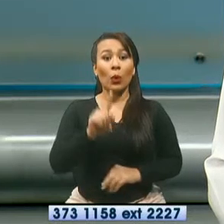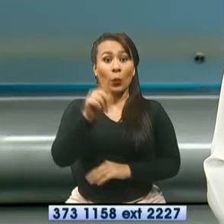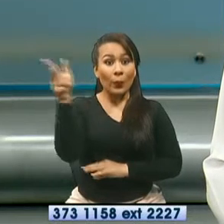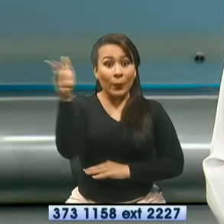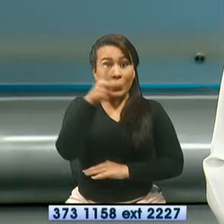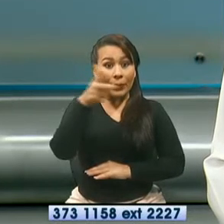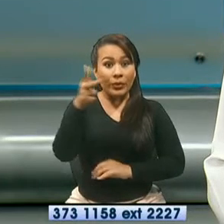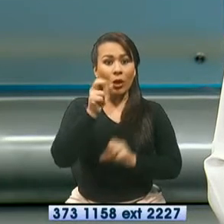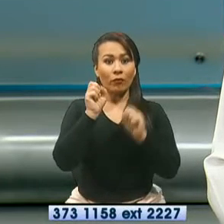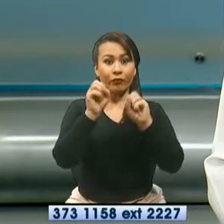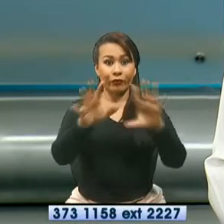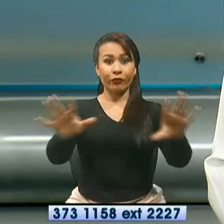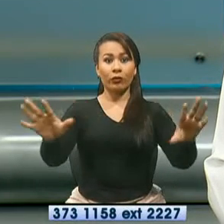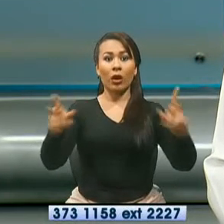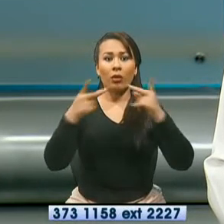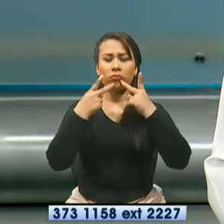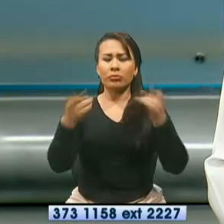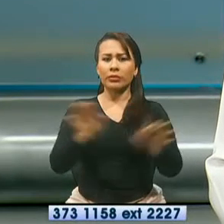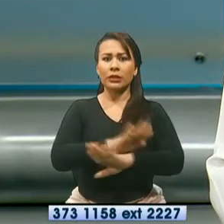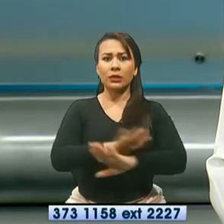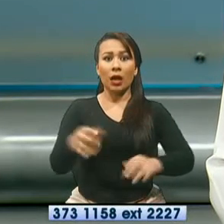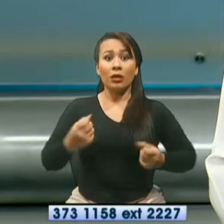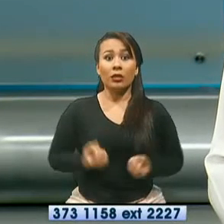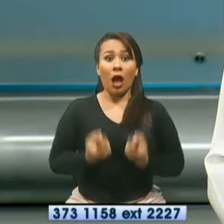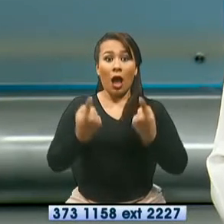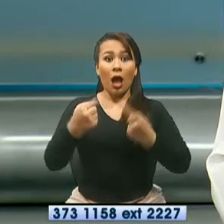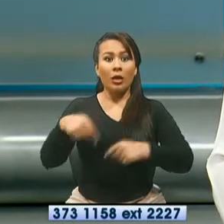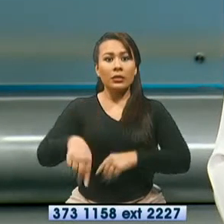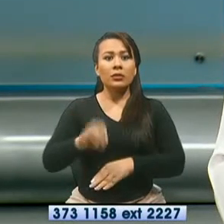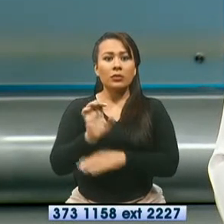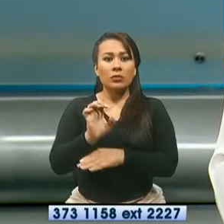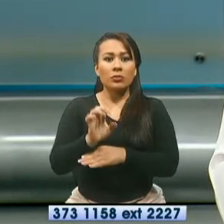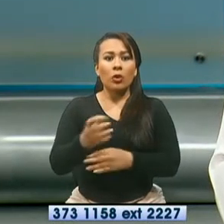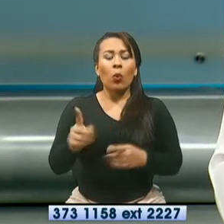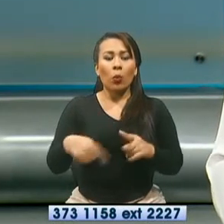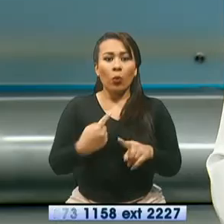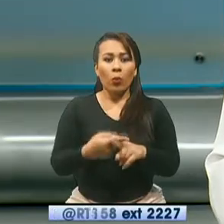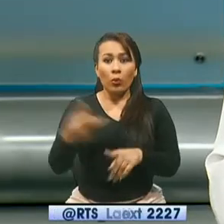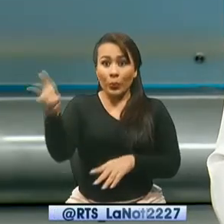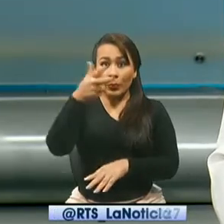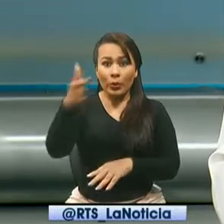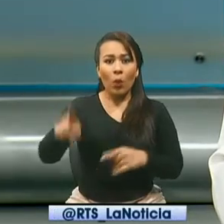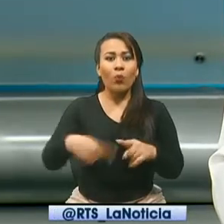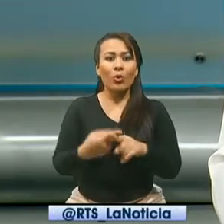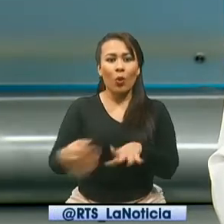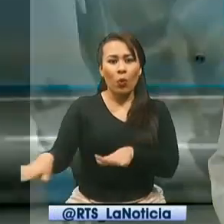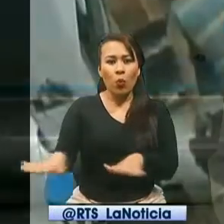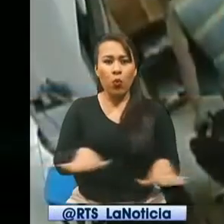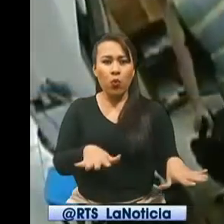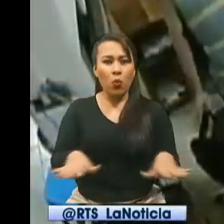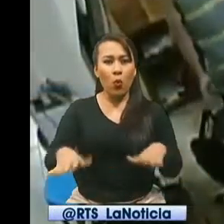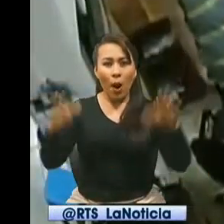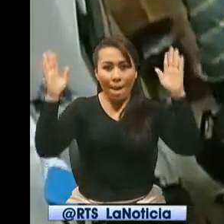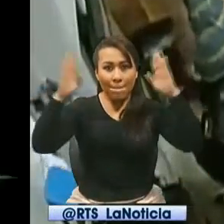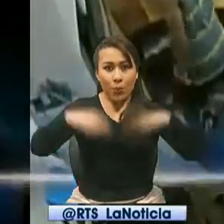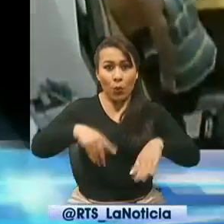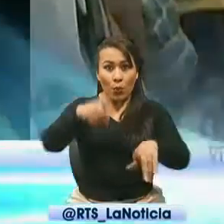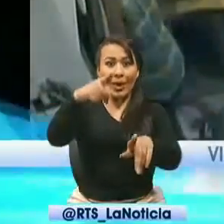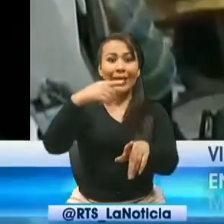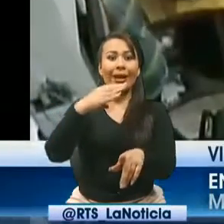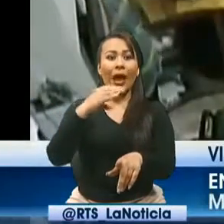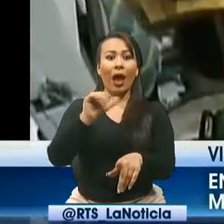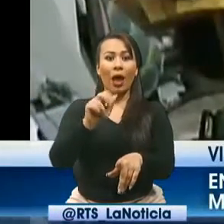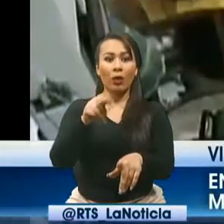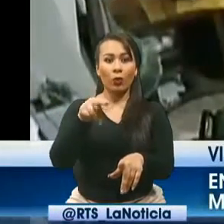video salió a la luz y ha generado impacto en nuestro país. Se ve el momento cuando ocurrió el terremoto en la localidad de Canoa, en la provincia de